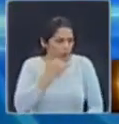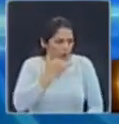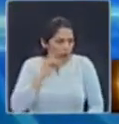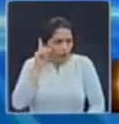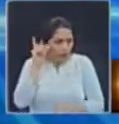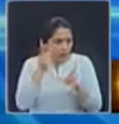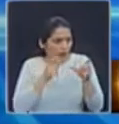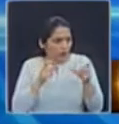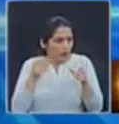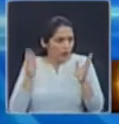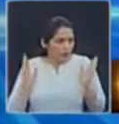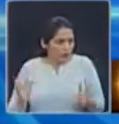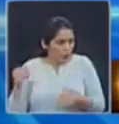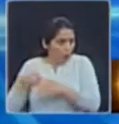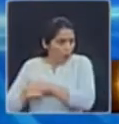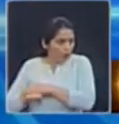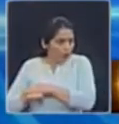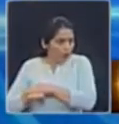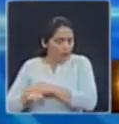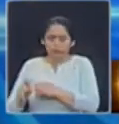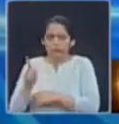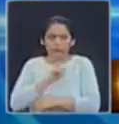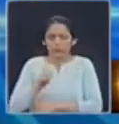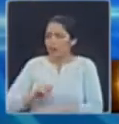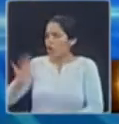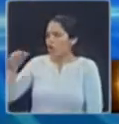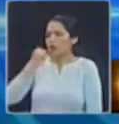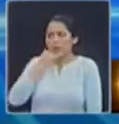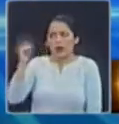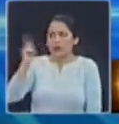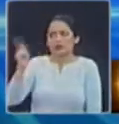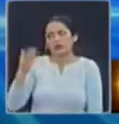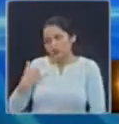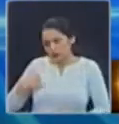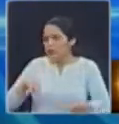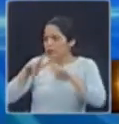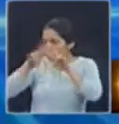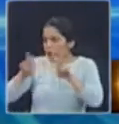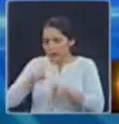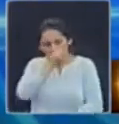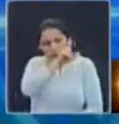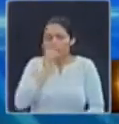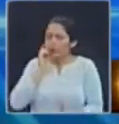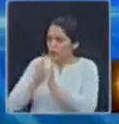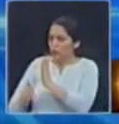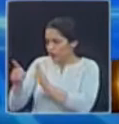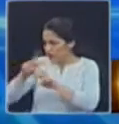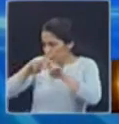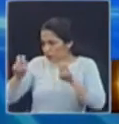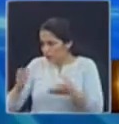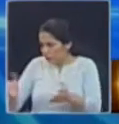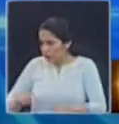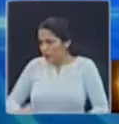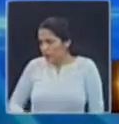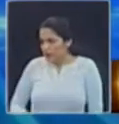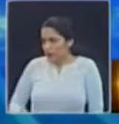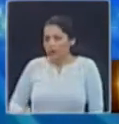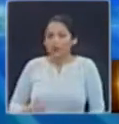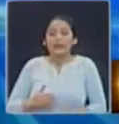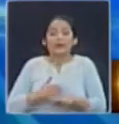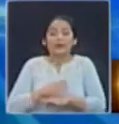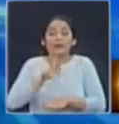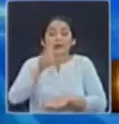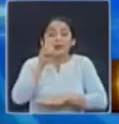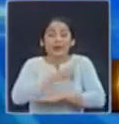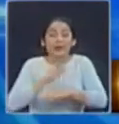El doctor Guzmán dice, no puede usted archivar, usted tiene que seguir las investigaciones. No. A los 3 días sale otro juez, Enríquez, de apellido Enríquez,